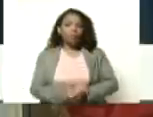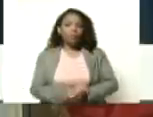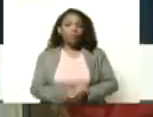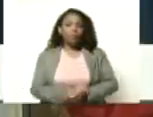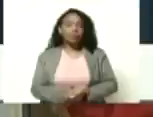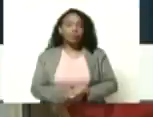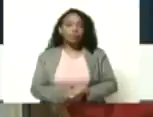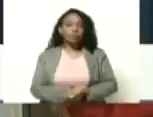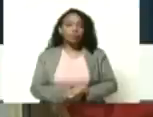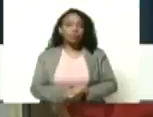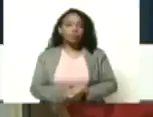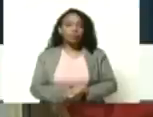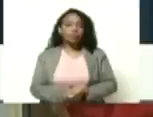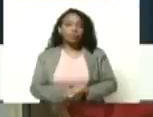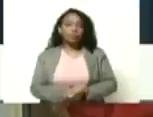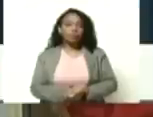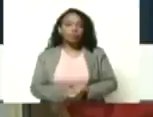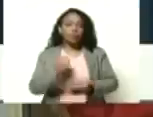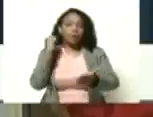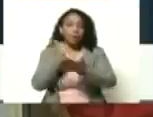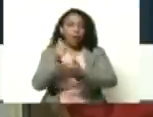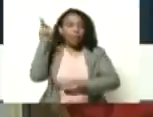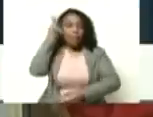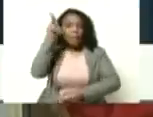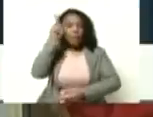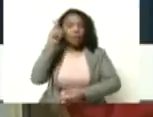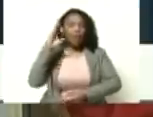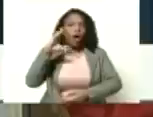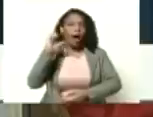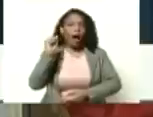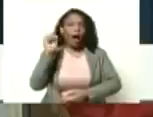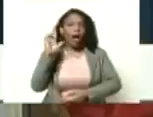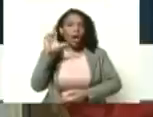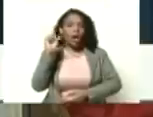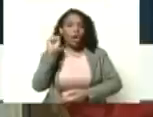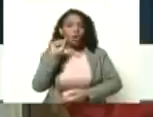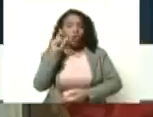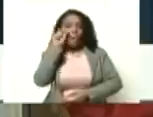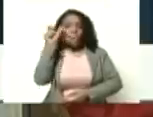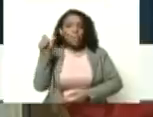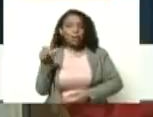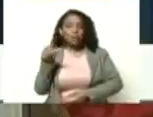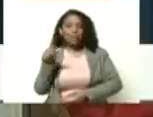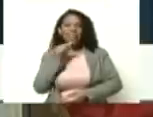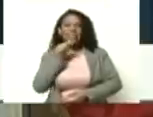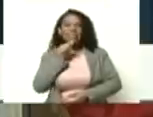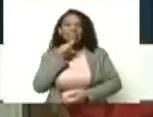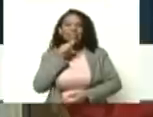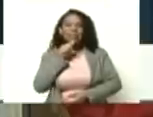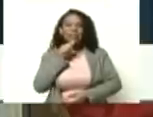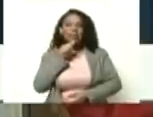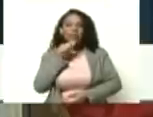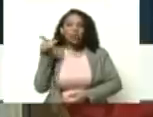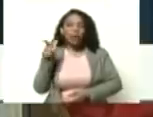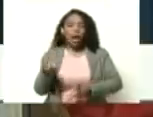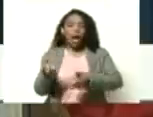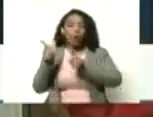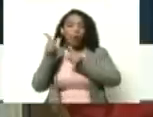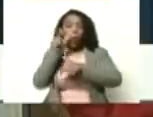homicidio del profesor carlos lance a quienes sus autores